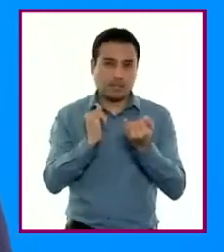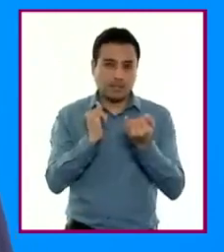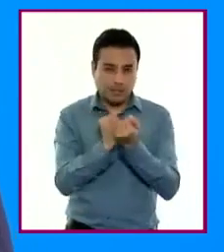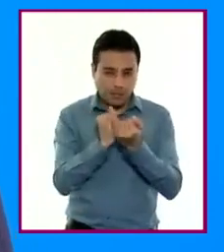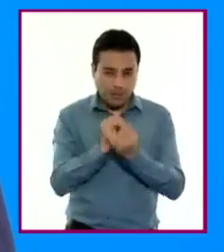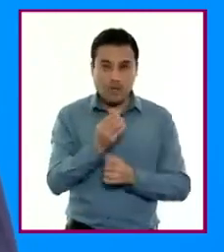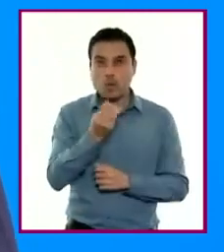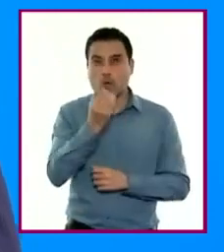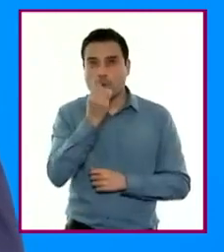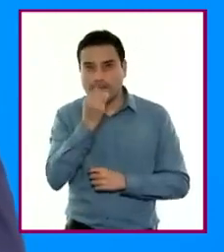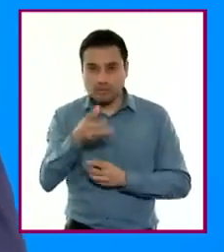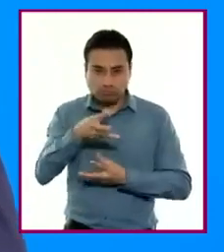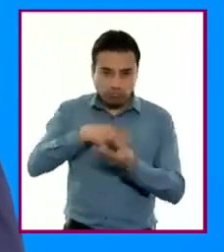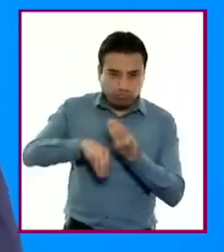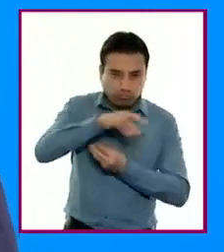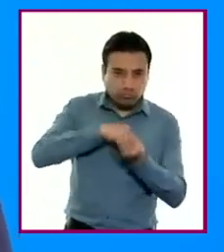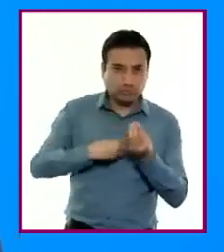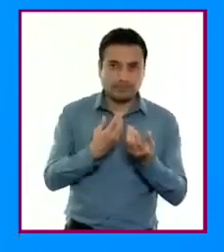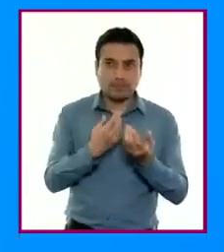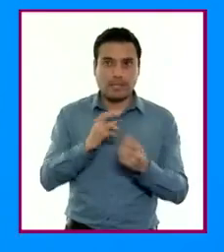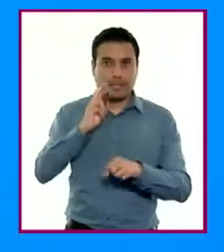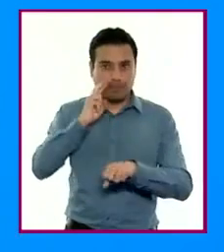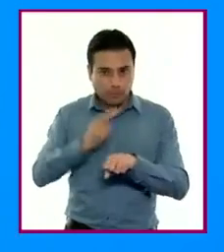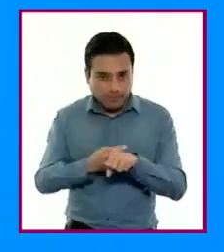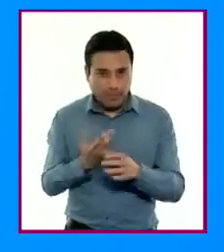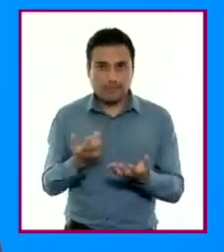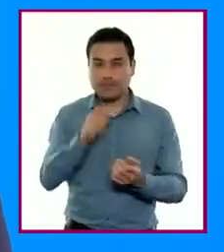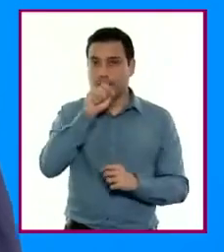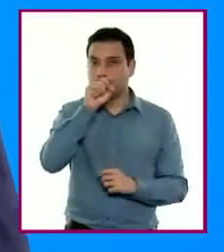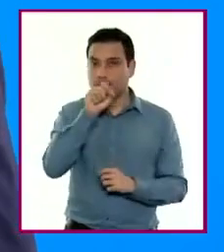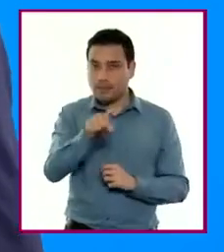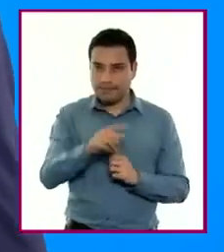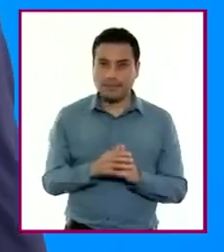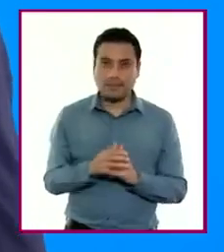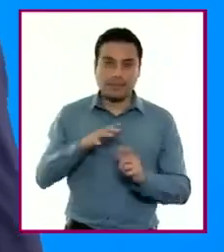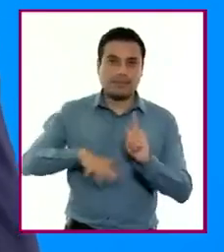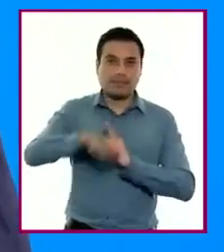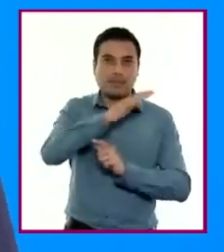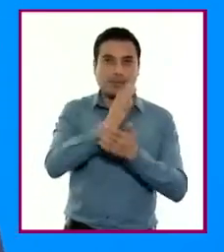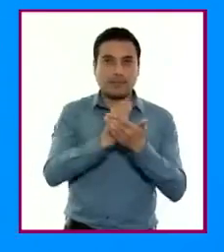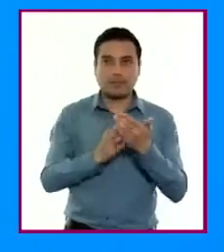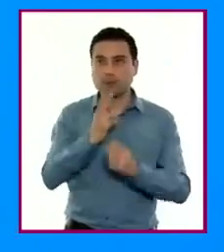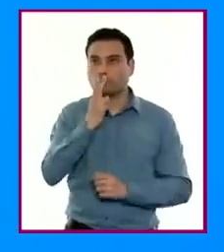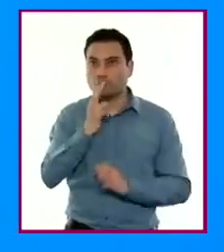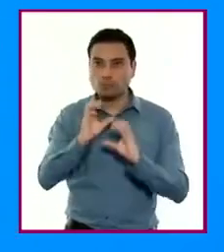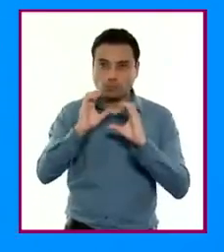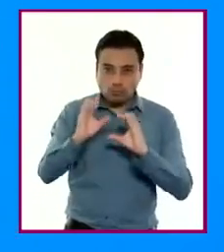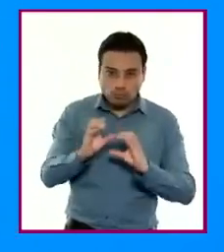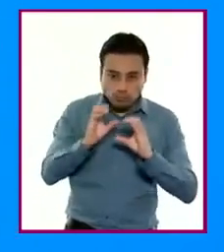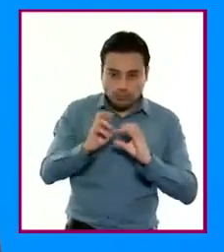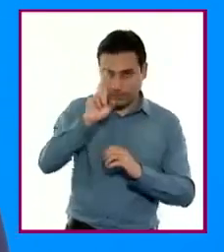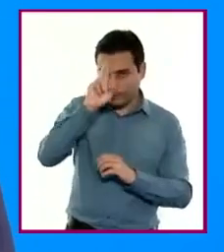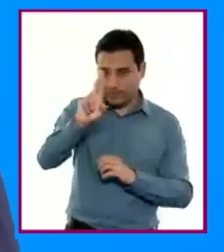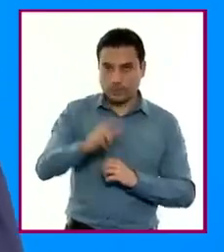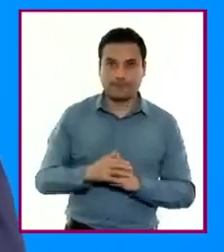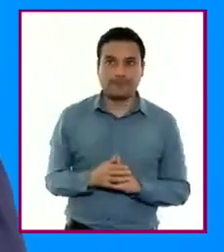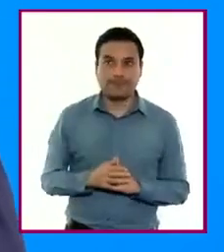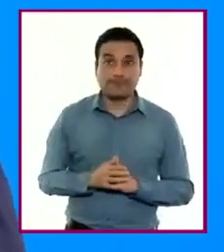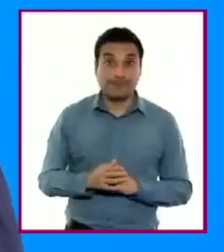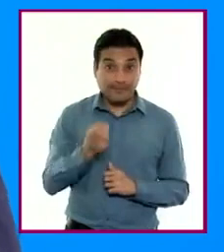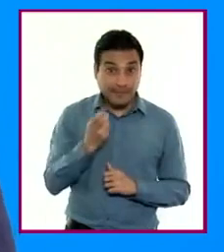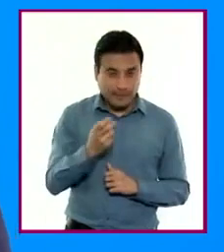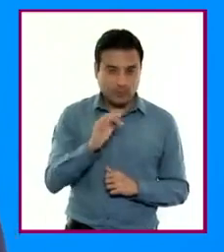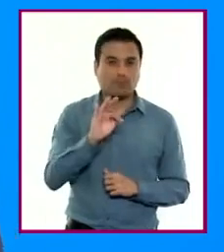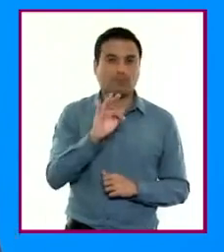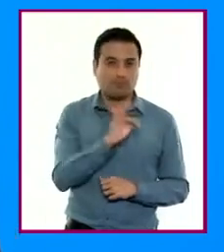practicar el consumo sustentable con base en actitudes y valores como la responsabilidad, el respeto por el ambiente, con ello se puede